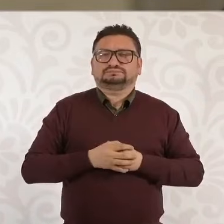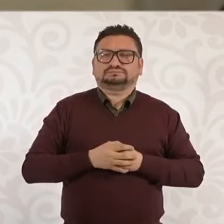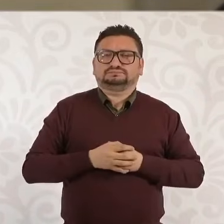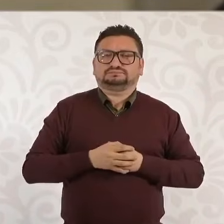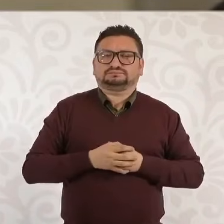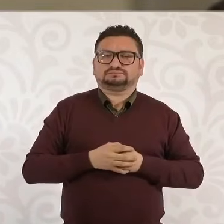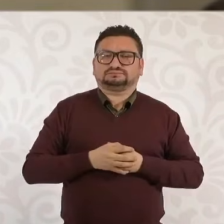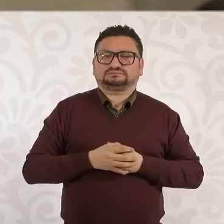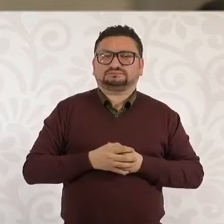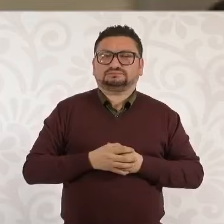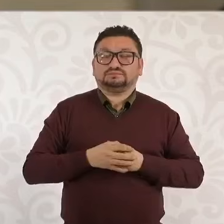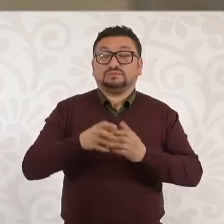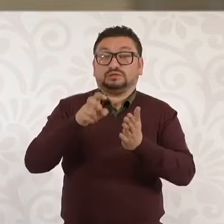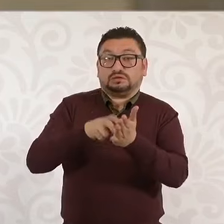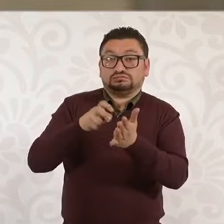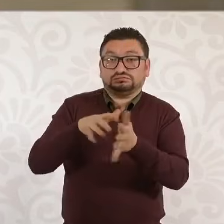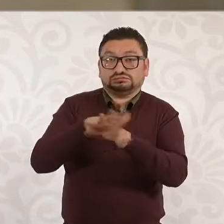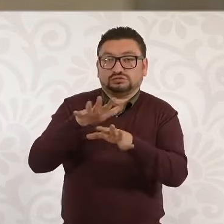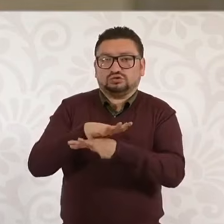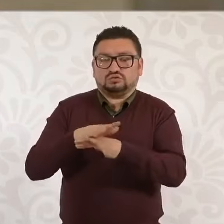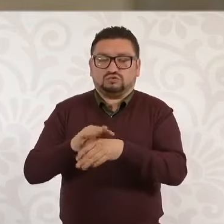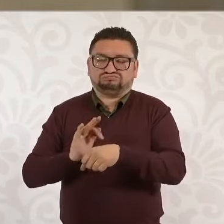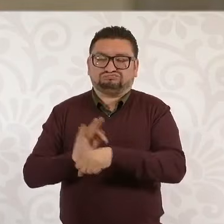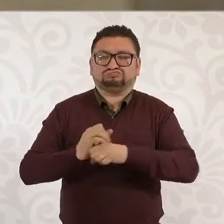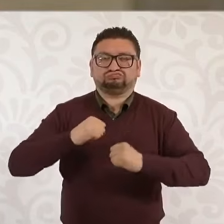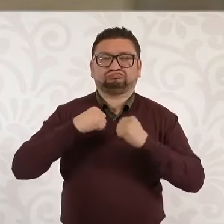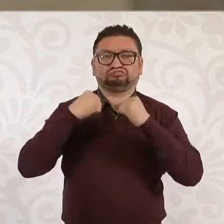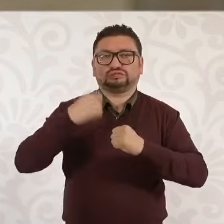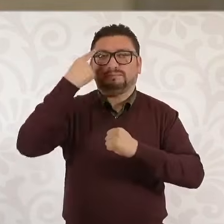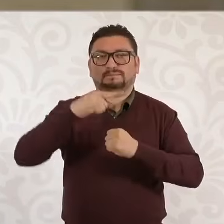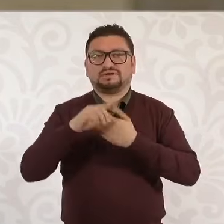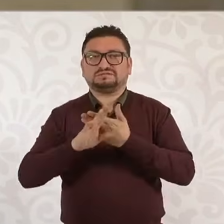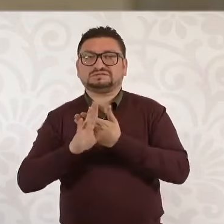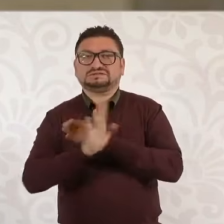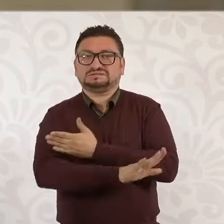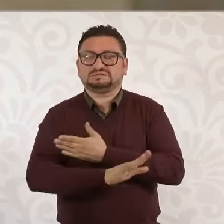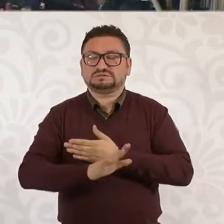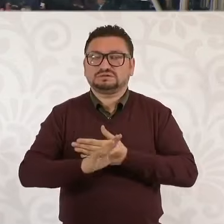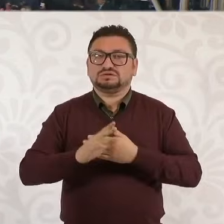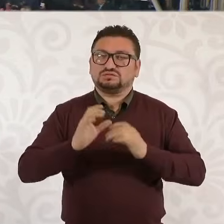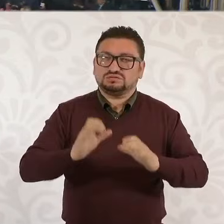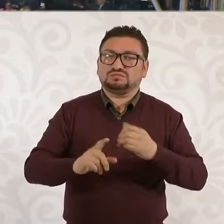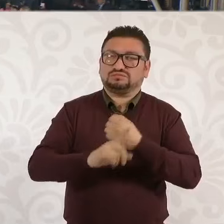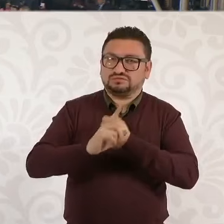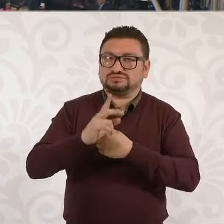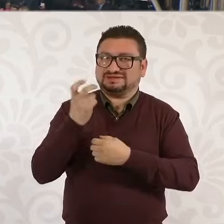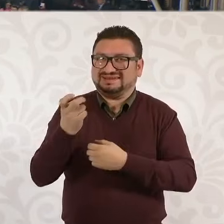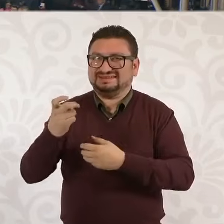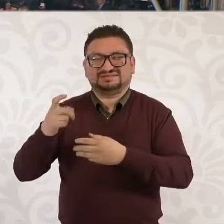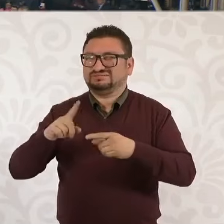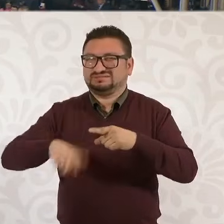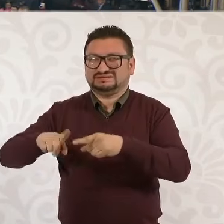tener la reforma electoral para tratar de prevenir lo más que se pueda, filtrar lo más que se pueda, y que pasen este